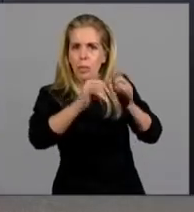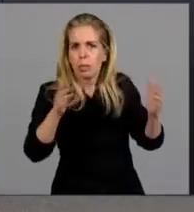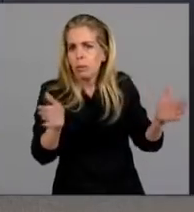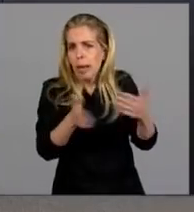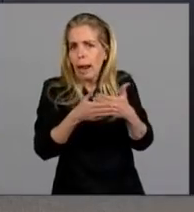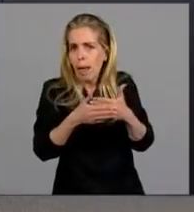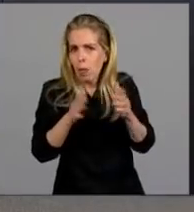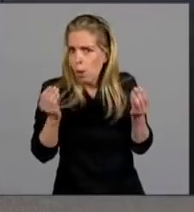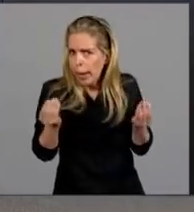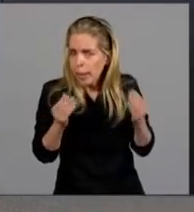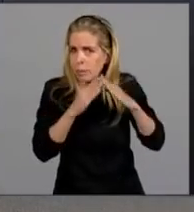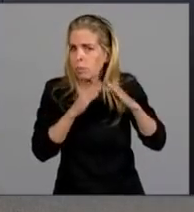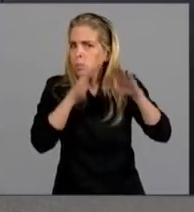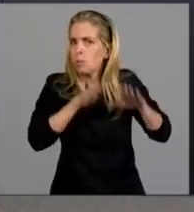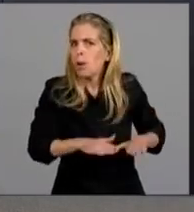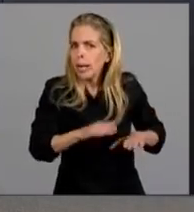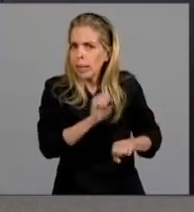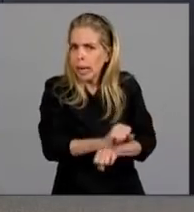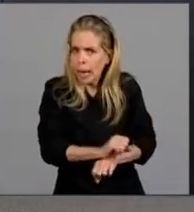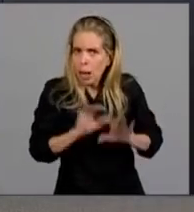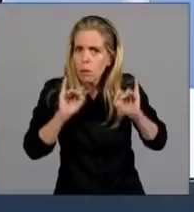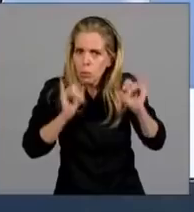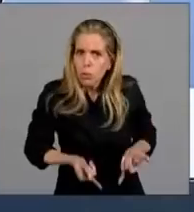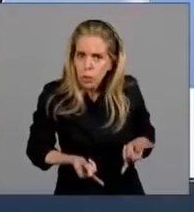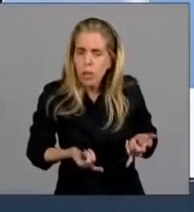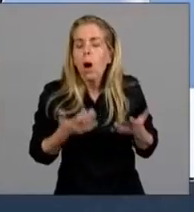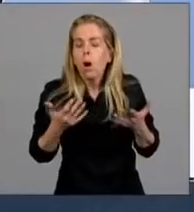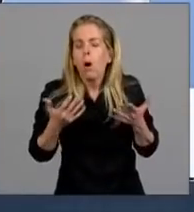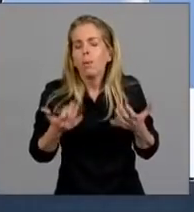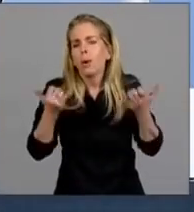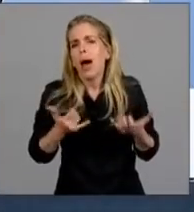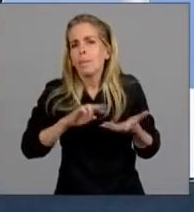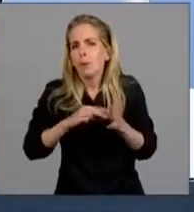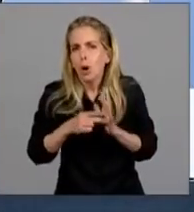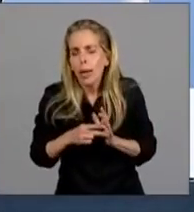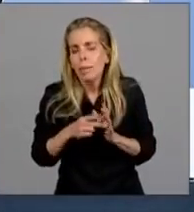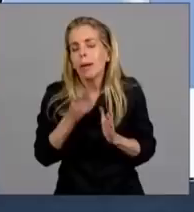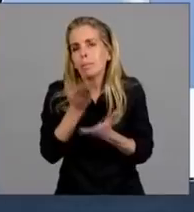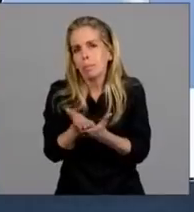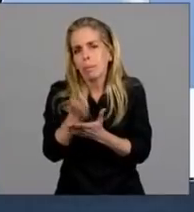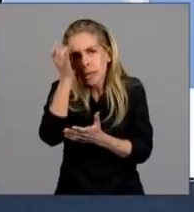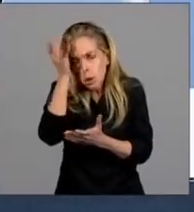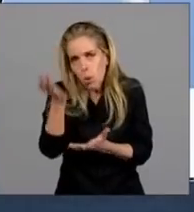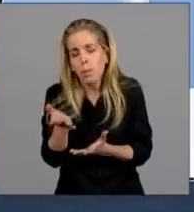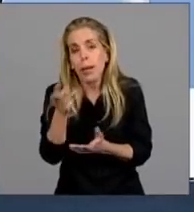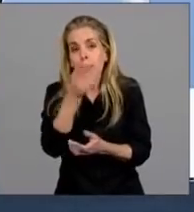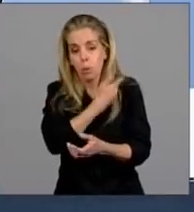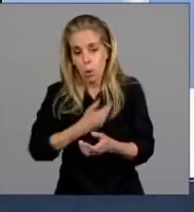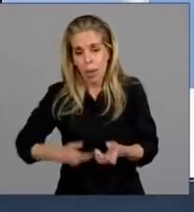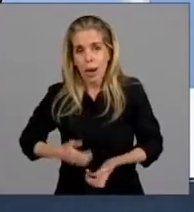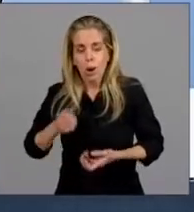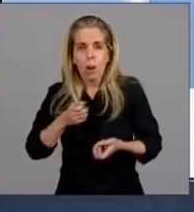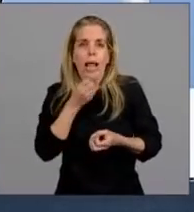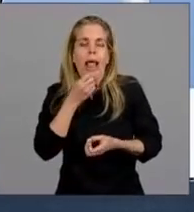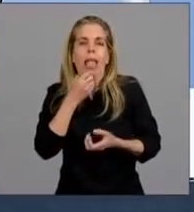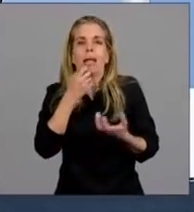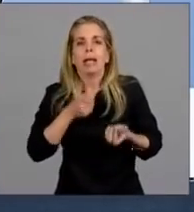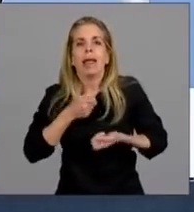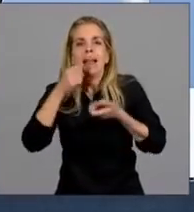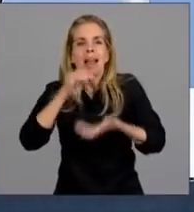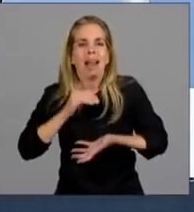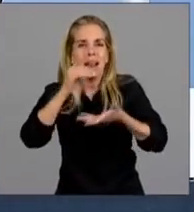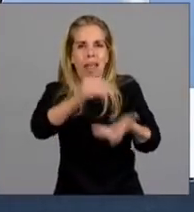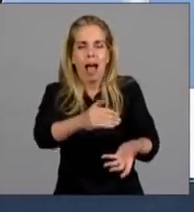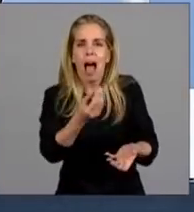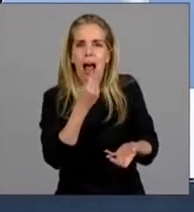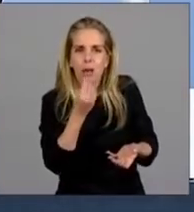consiste? Que se les, obviamente, con todas las dificultades que hay, que quiero pedir disculpas, pero se le alcanza el alimento porque no pueden salir a